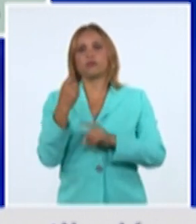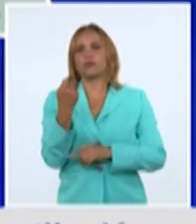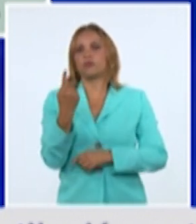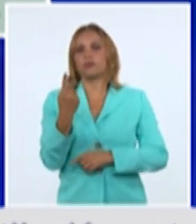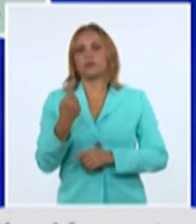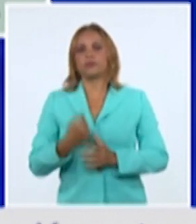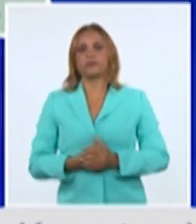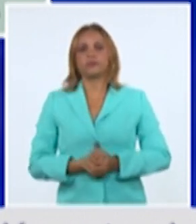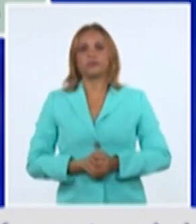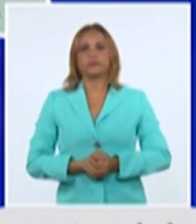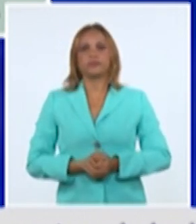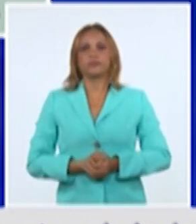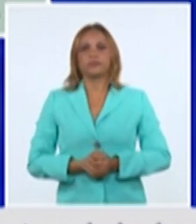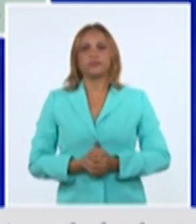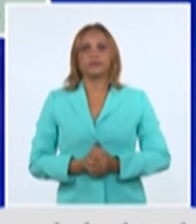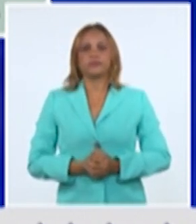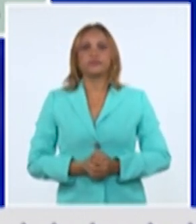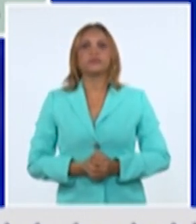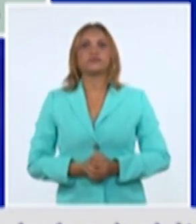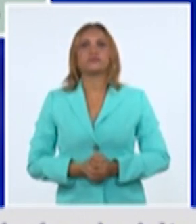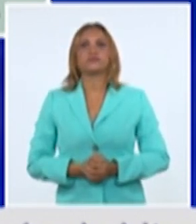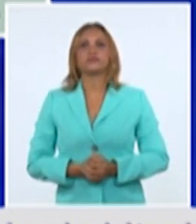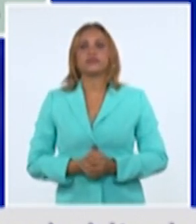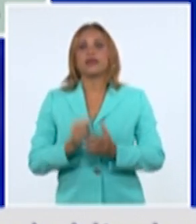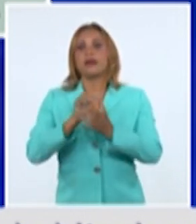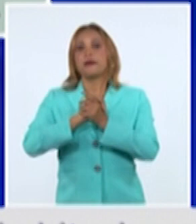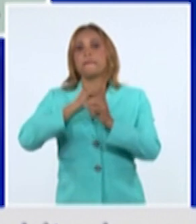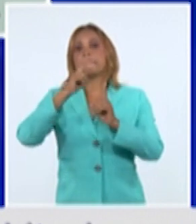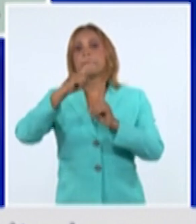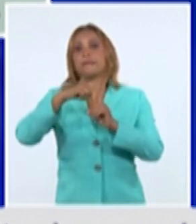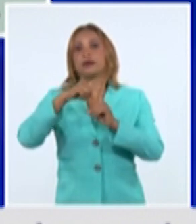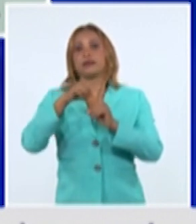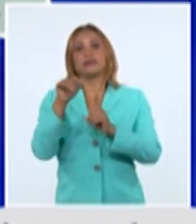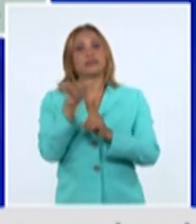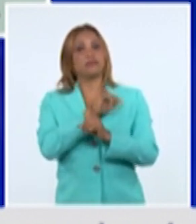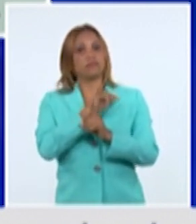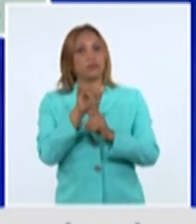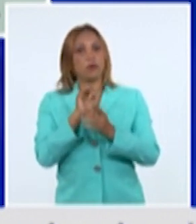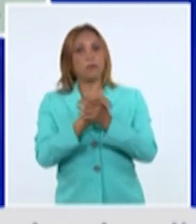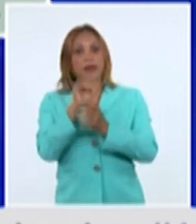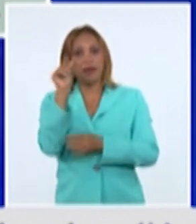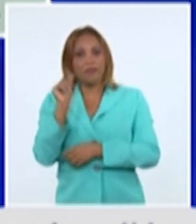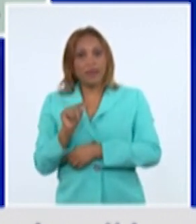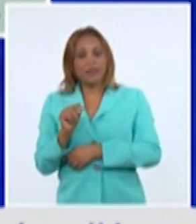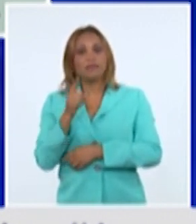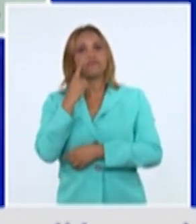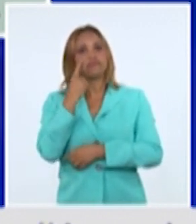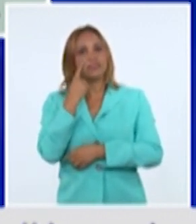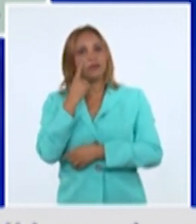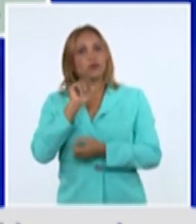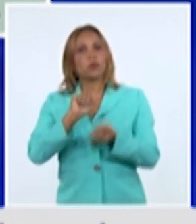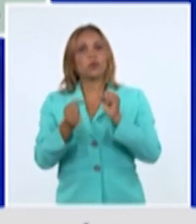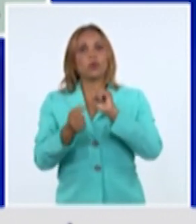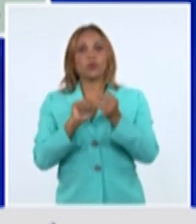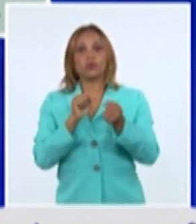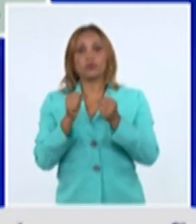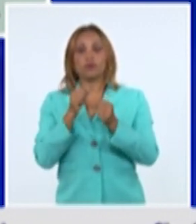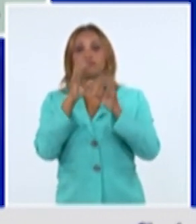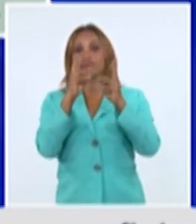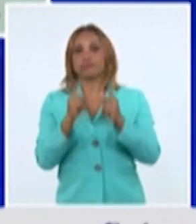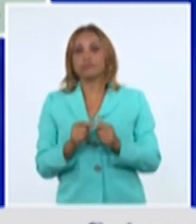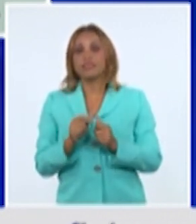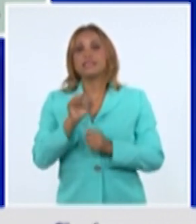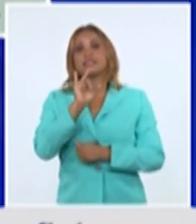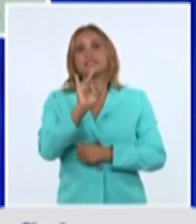de COVID-19. Matanzas, al igual que Mayabeque, con muchísimo control en su estadística, 7